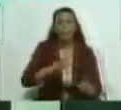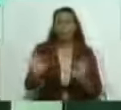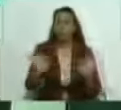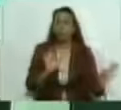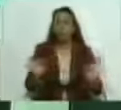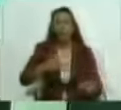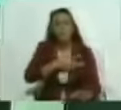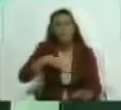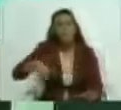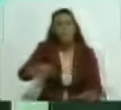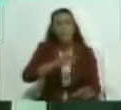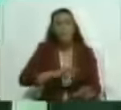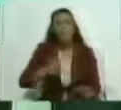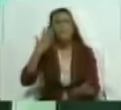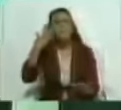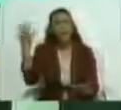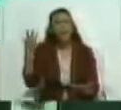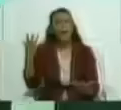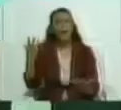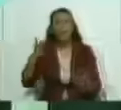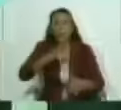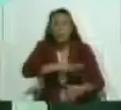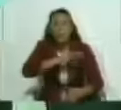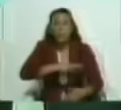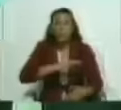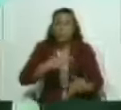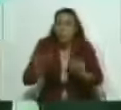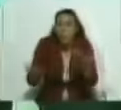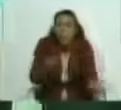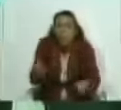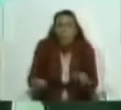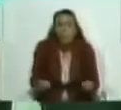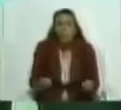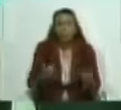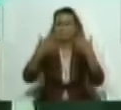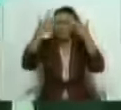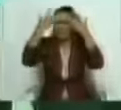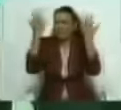de nuestra sociedad, decimos,